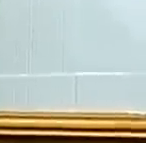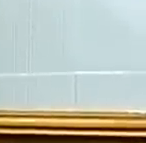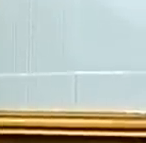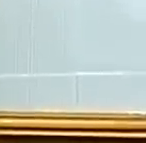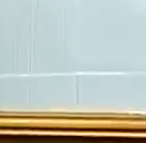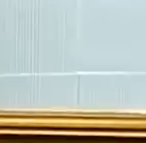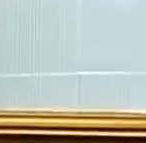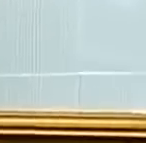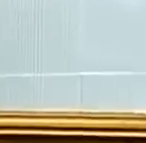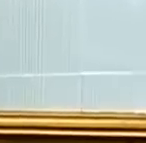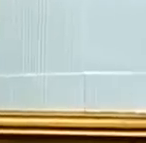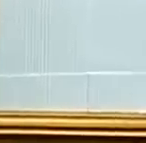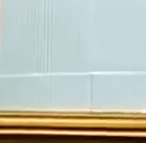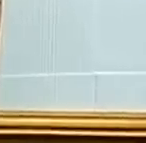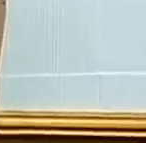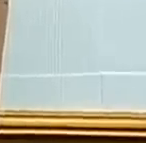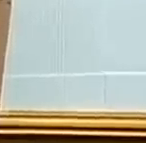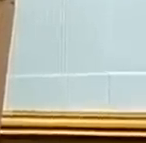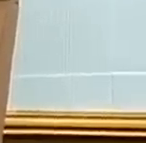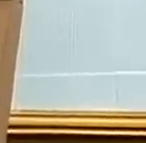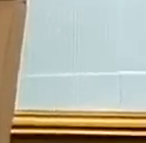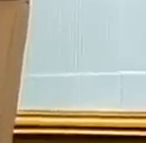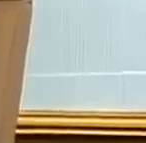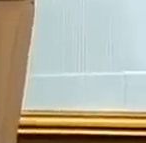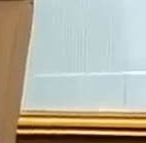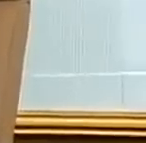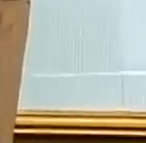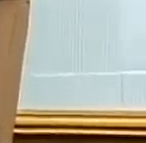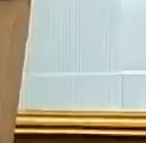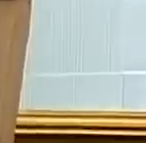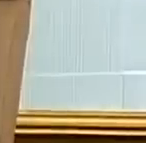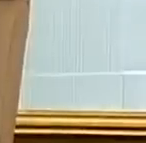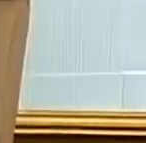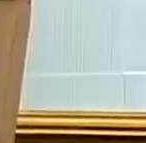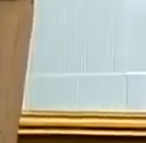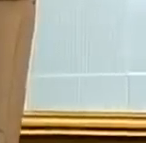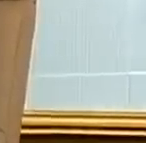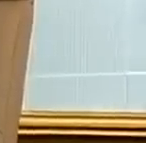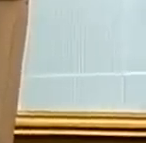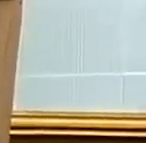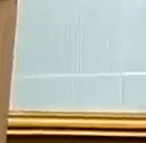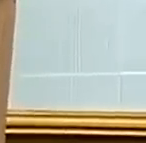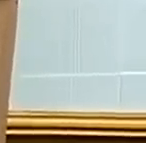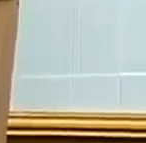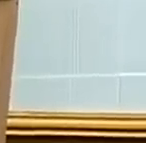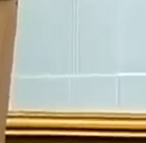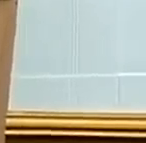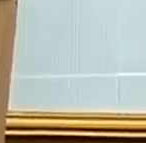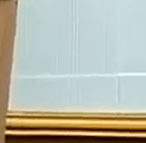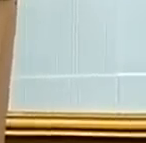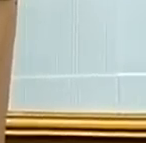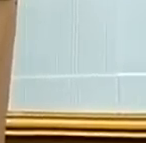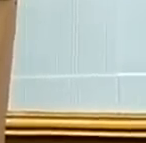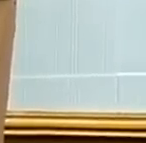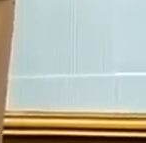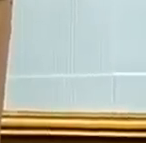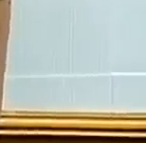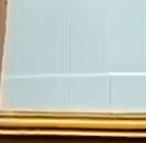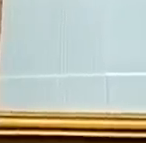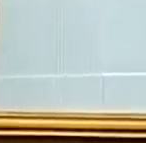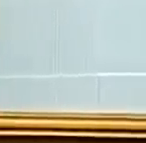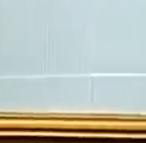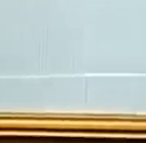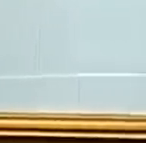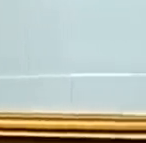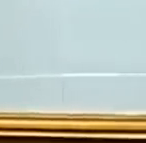Solo poner sobre la mesa tres ideas en este debate. La primera idea es lo político. Uno escucha a